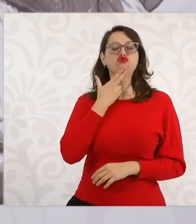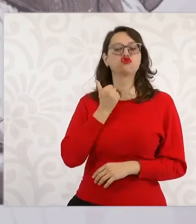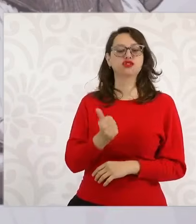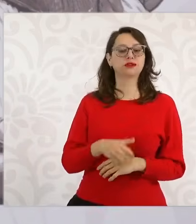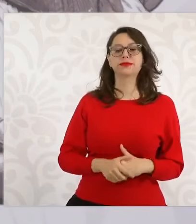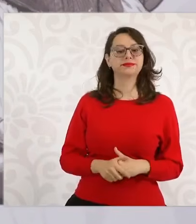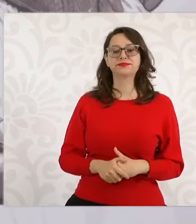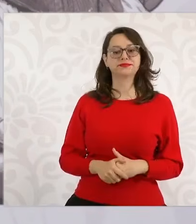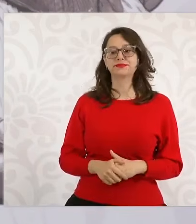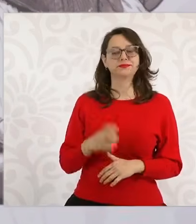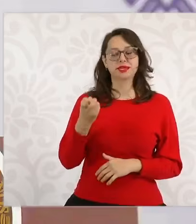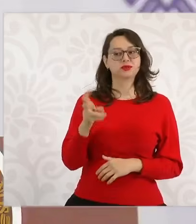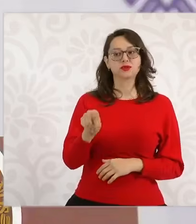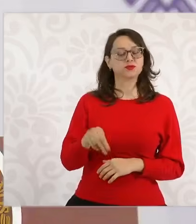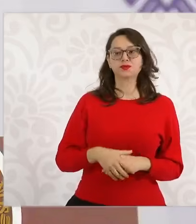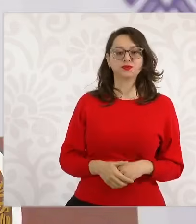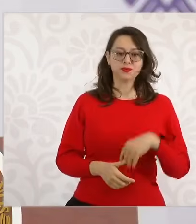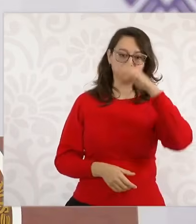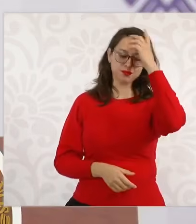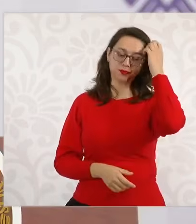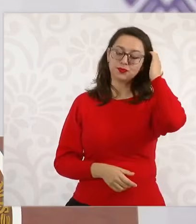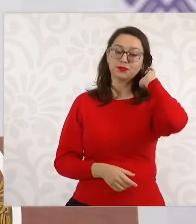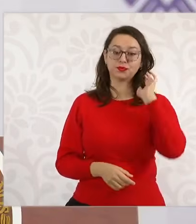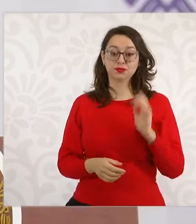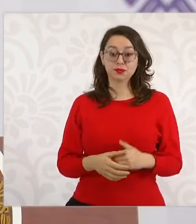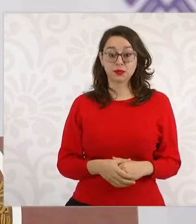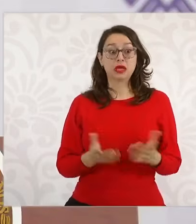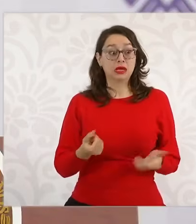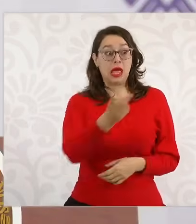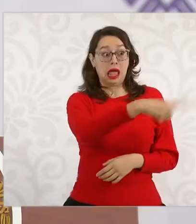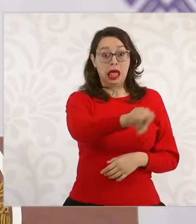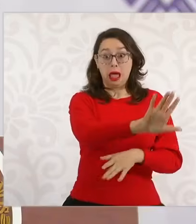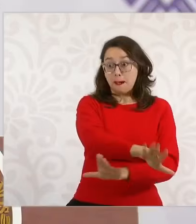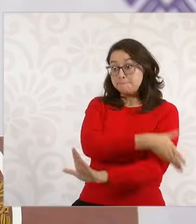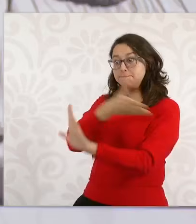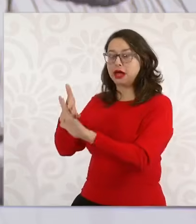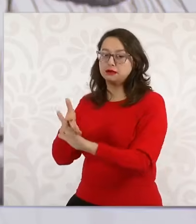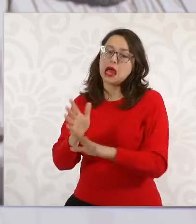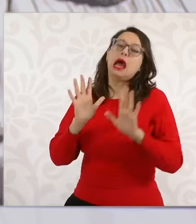no lleva a nada. Claro, las fuerzas federales se defienden cuando hay